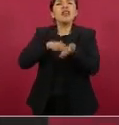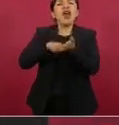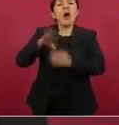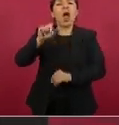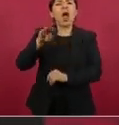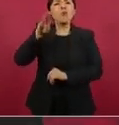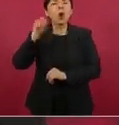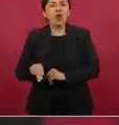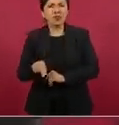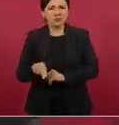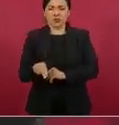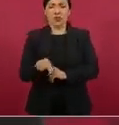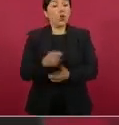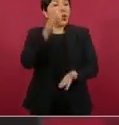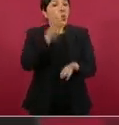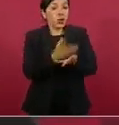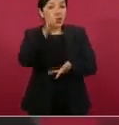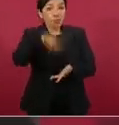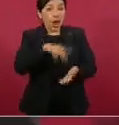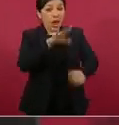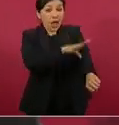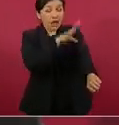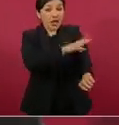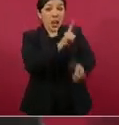y la única energía limpia